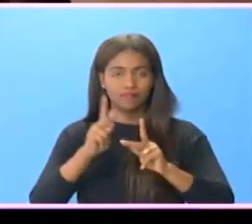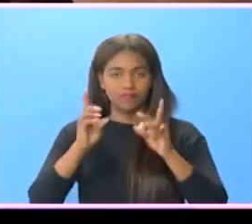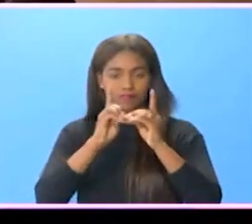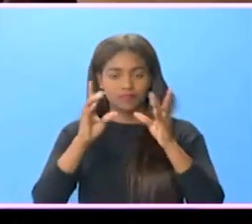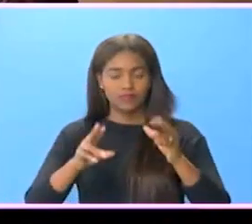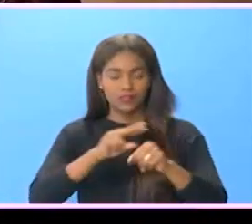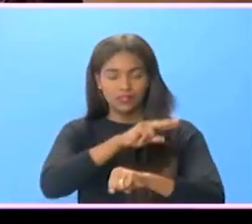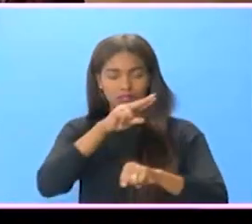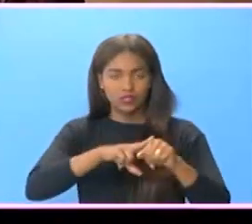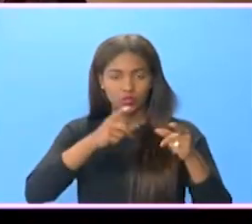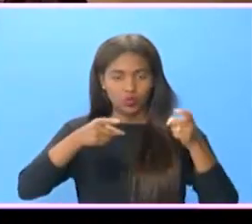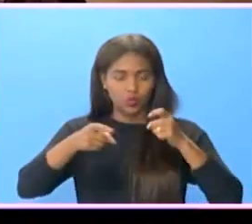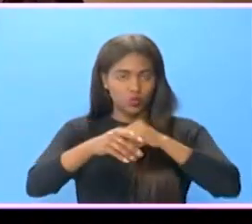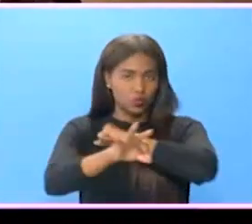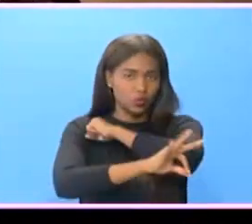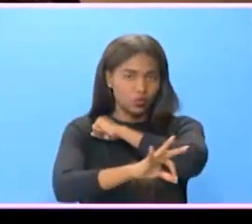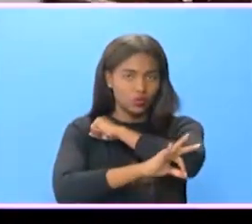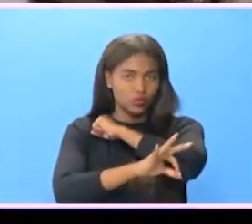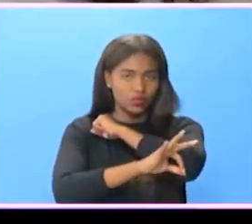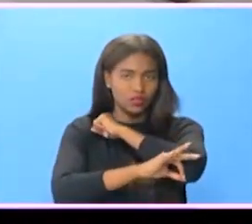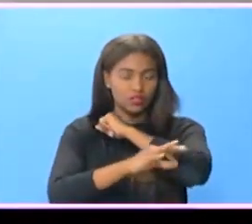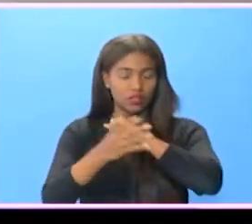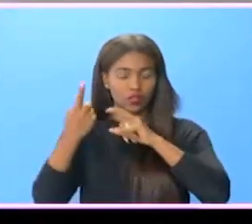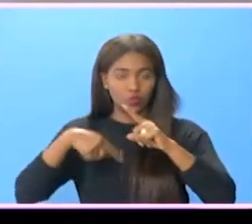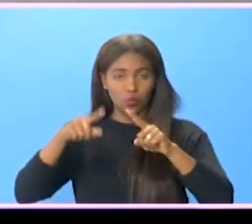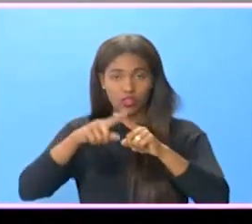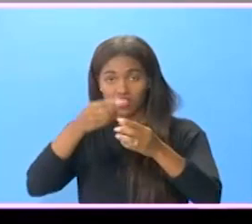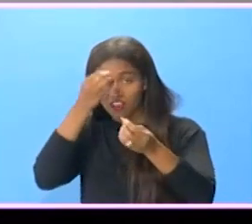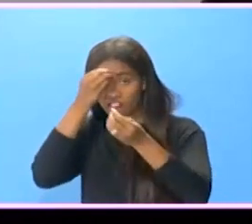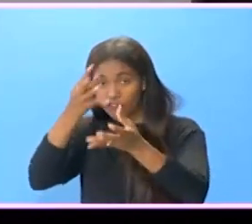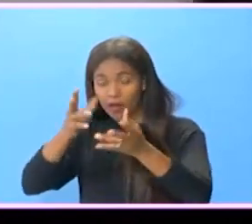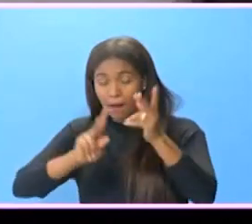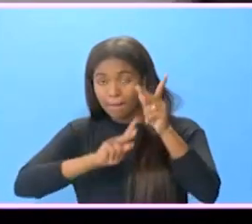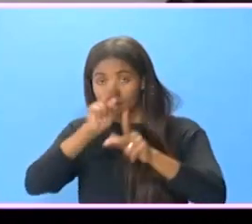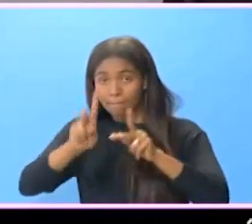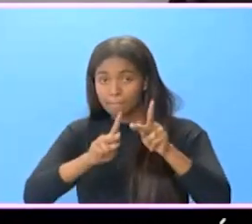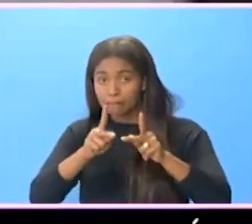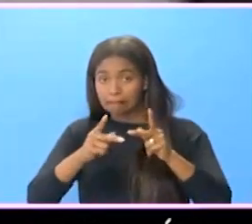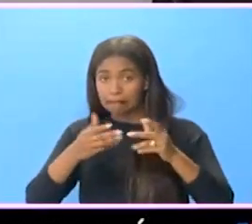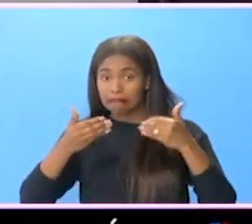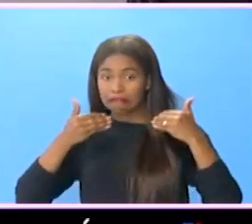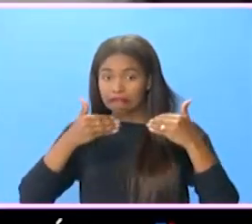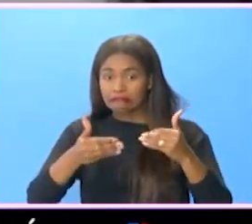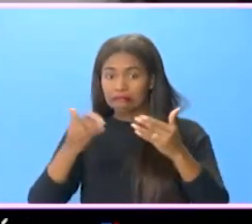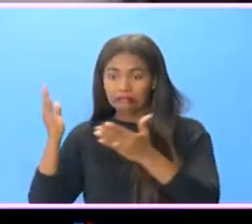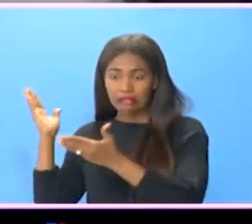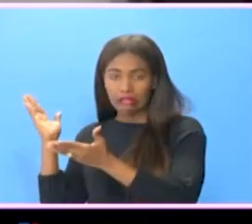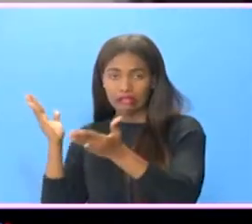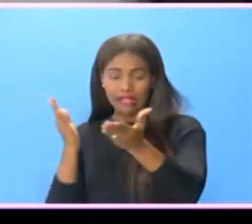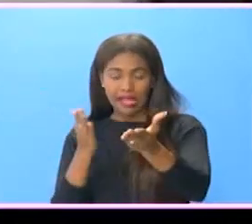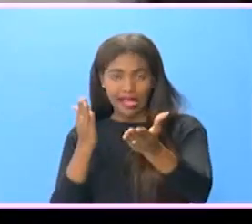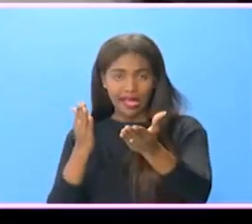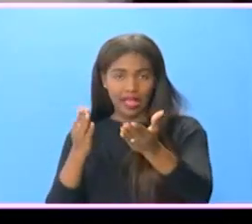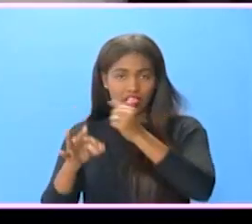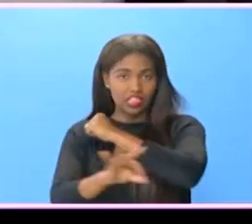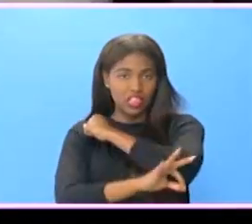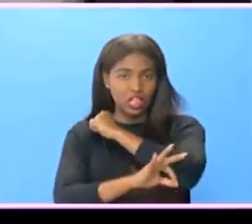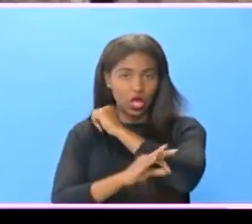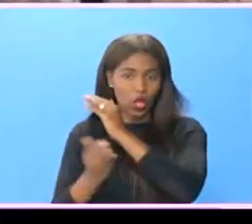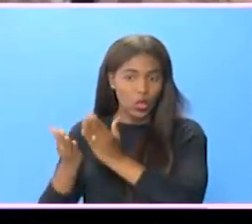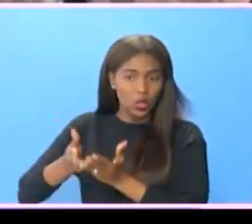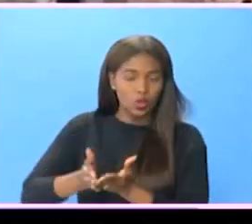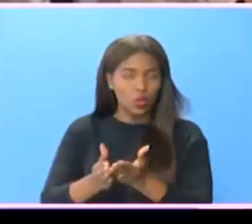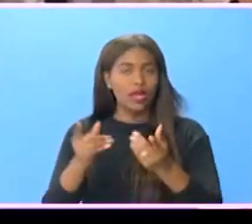de Control de Drogas, tras recibir informes de que varios individuos realizarían una transacción de narcóticos, montaron un